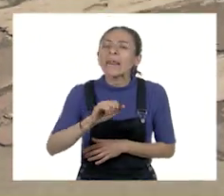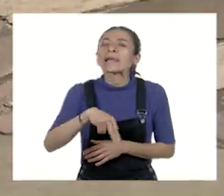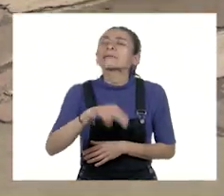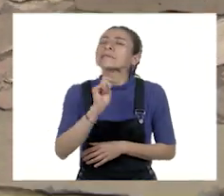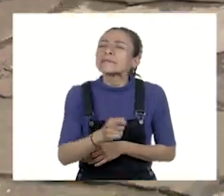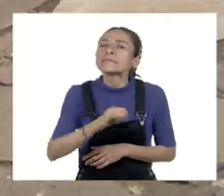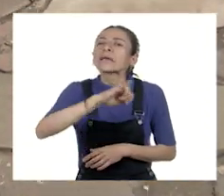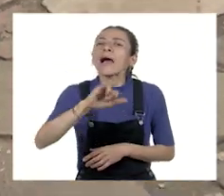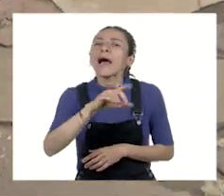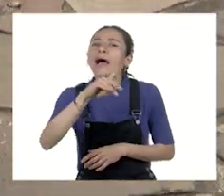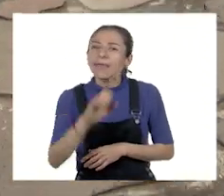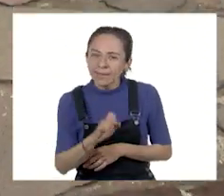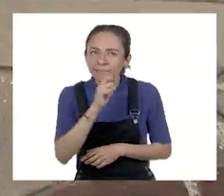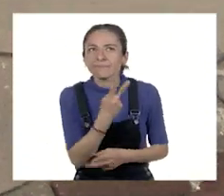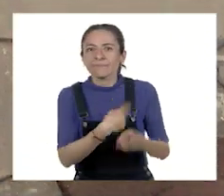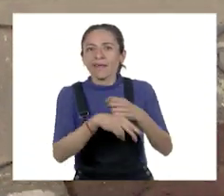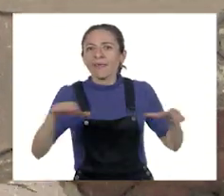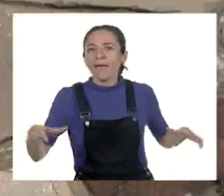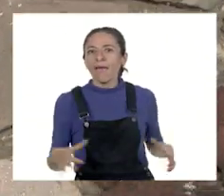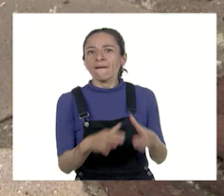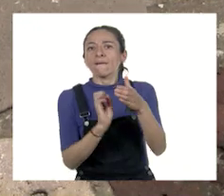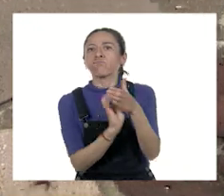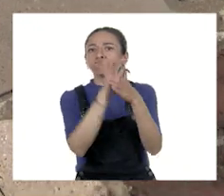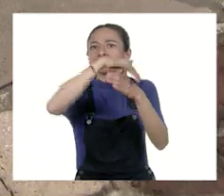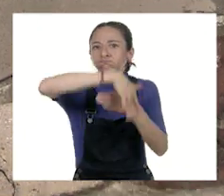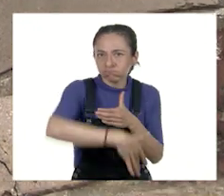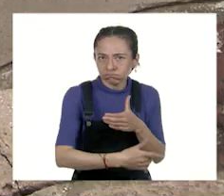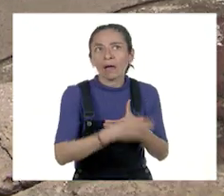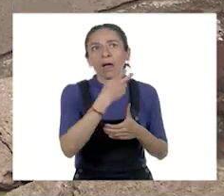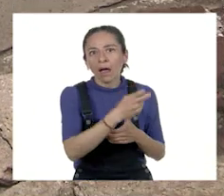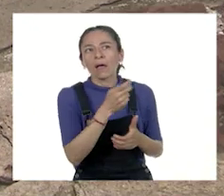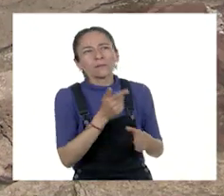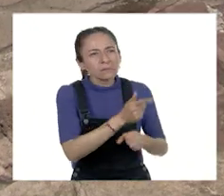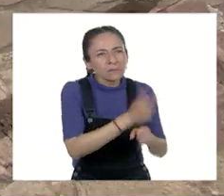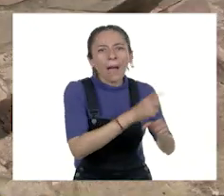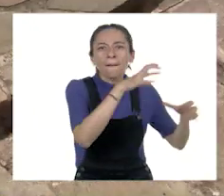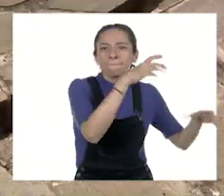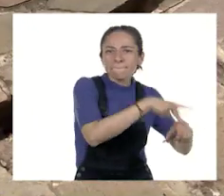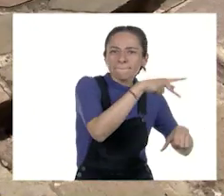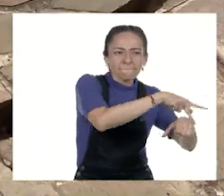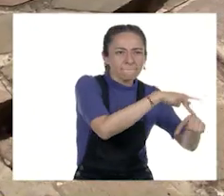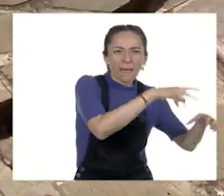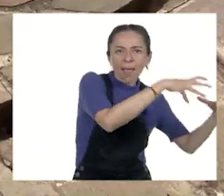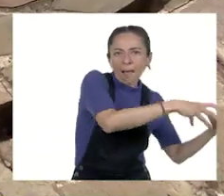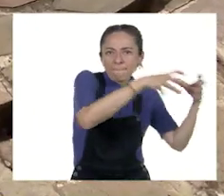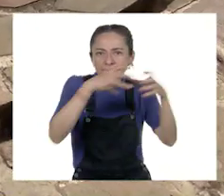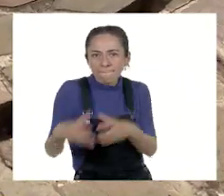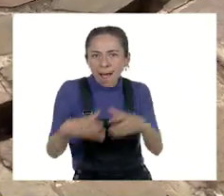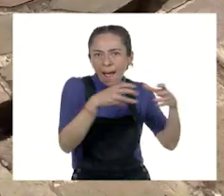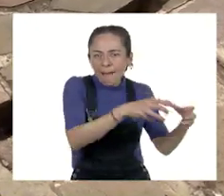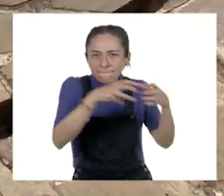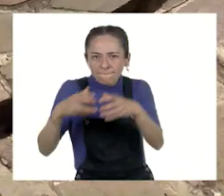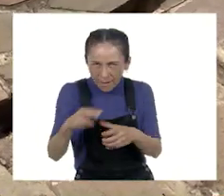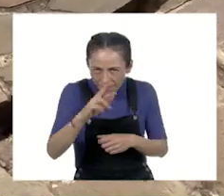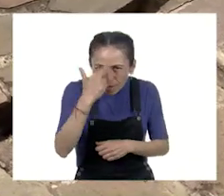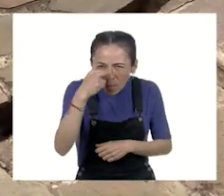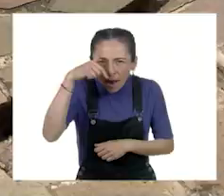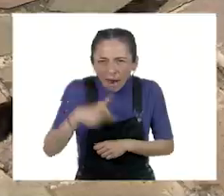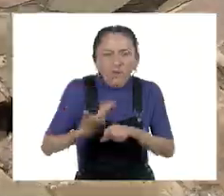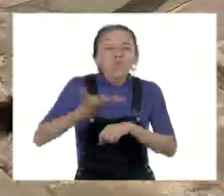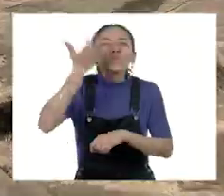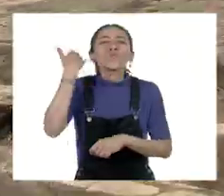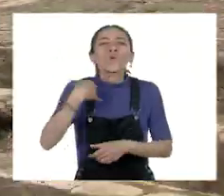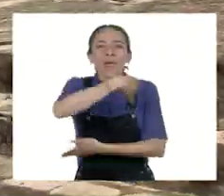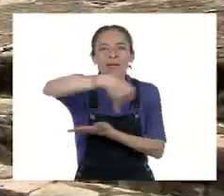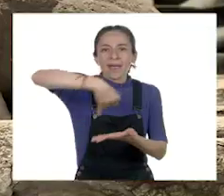roca volcánica, que todo este material se traía evidentemente porque Tenochtitlan era una isla. Aquí en esta